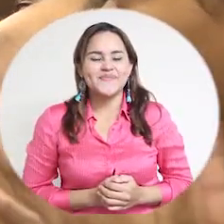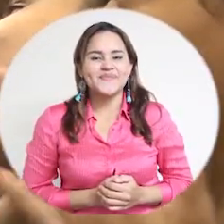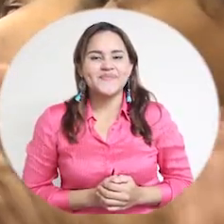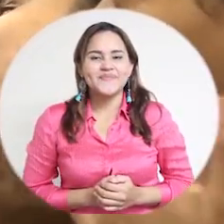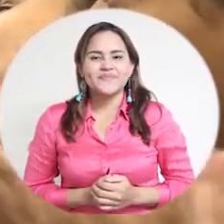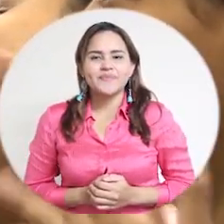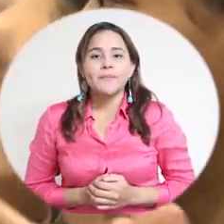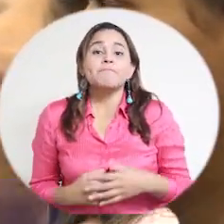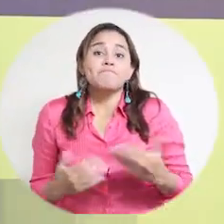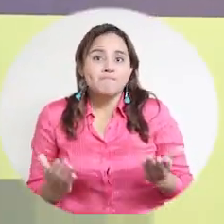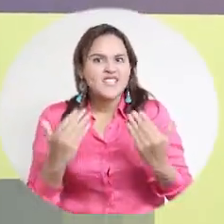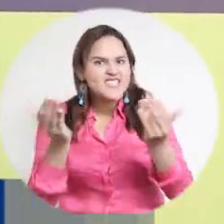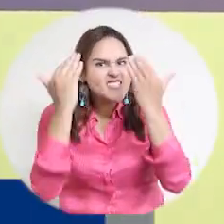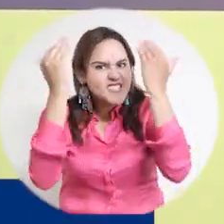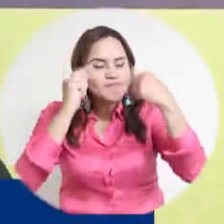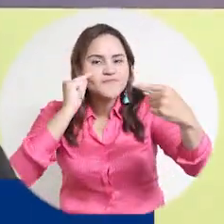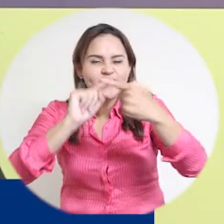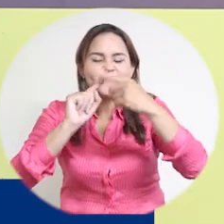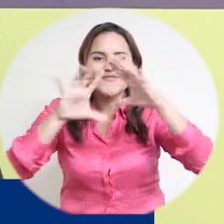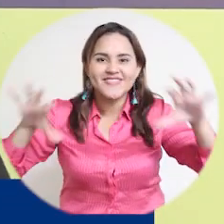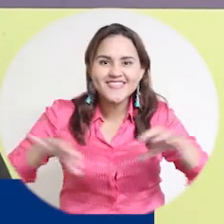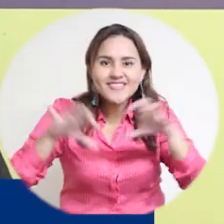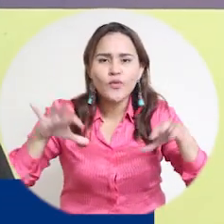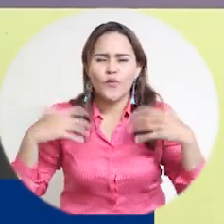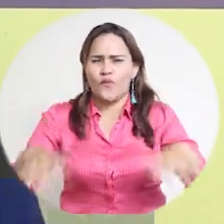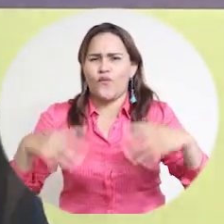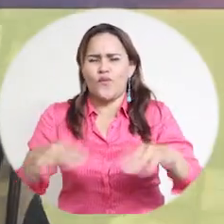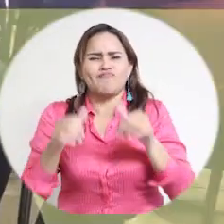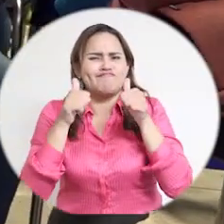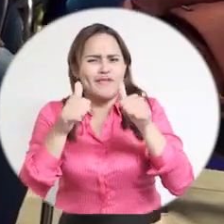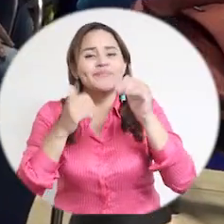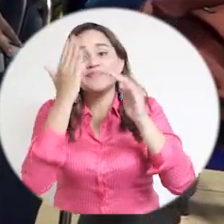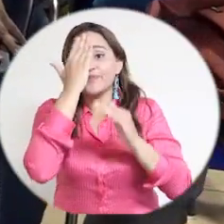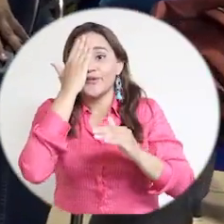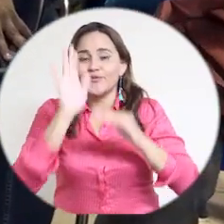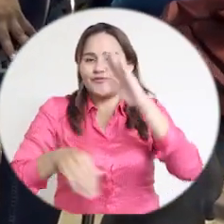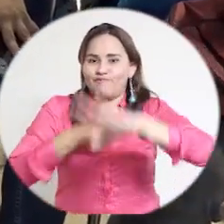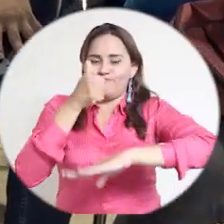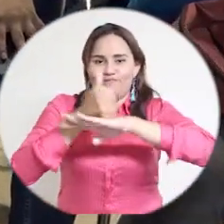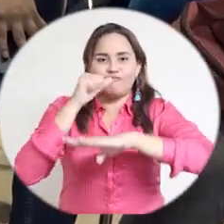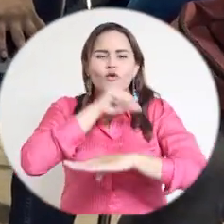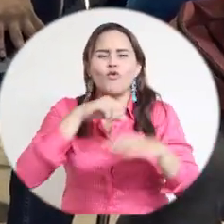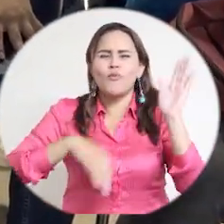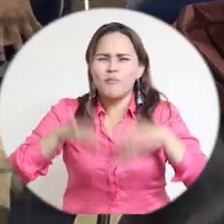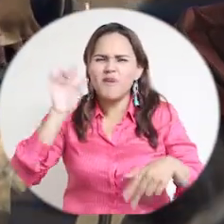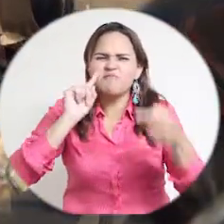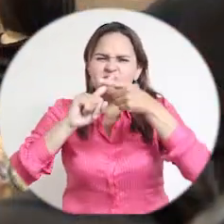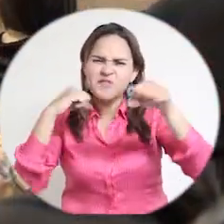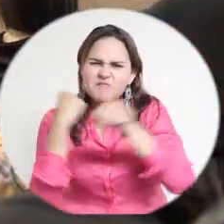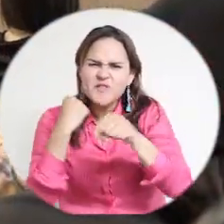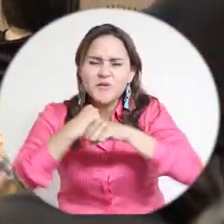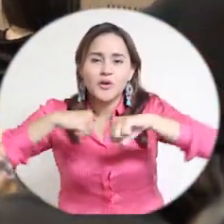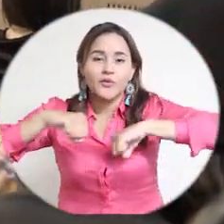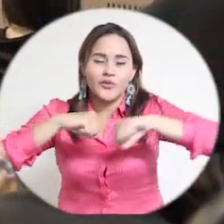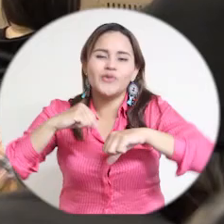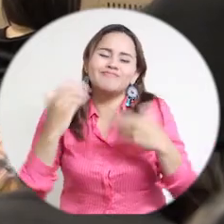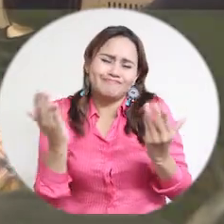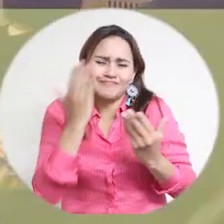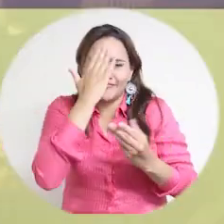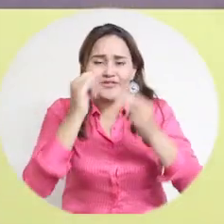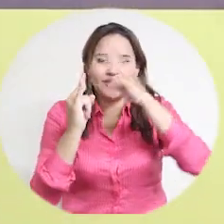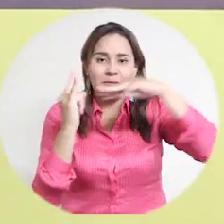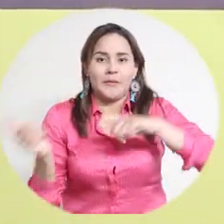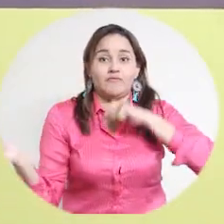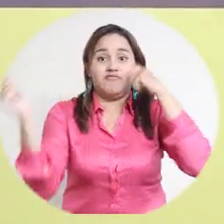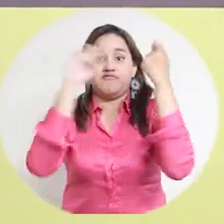Público te apoya. Significativo. El rector Pablo Vera, sabemos el trabajo y el compromiso que ha tenido con esta universidad, los grandes